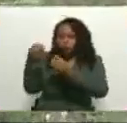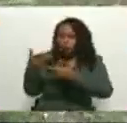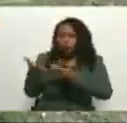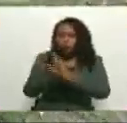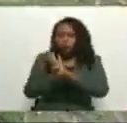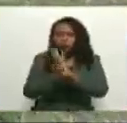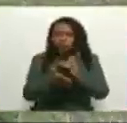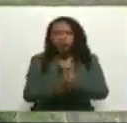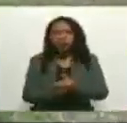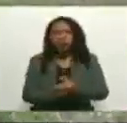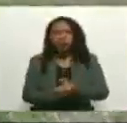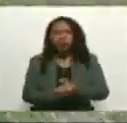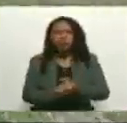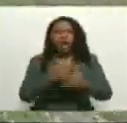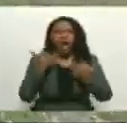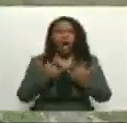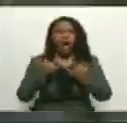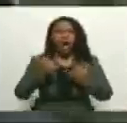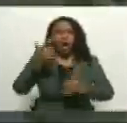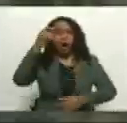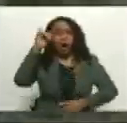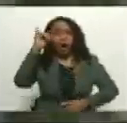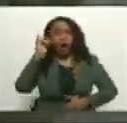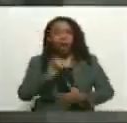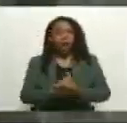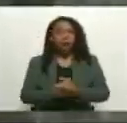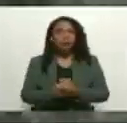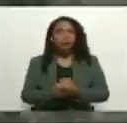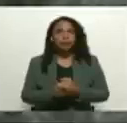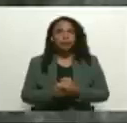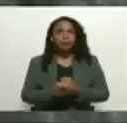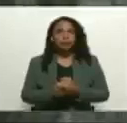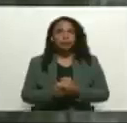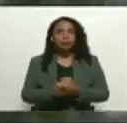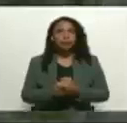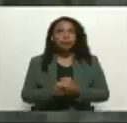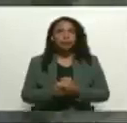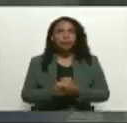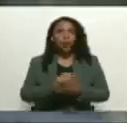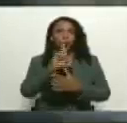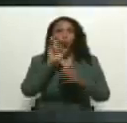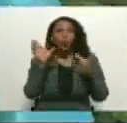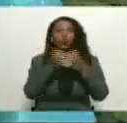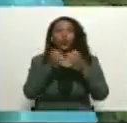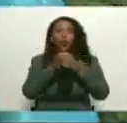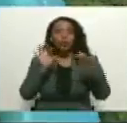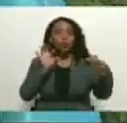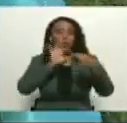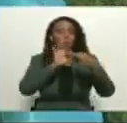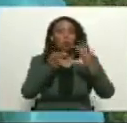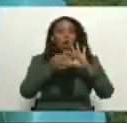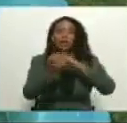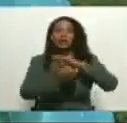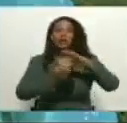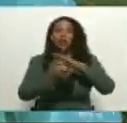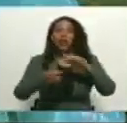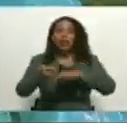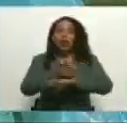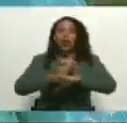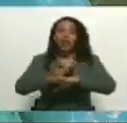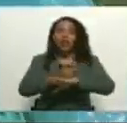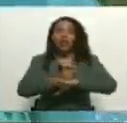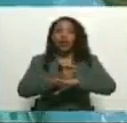Bueno, actualmente nosotros, digamos que tenemos un conjunto, somos un conjunto de alianza entre las instituciones